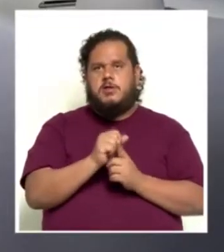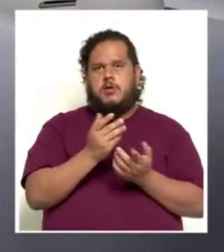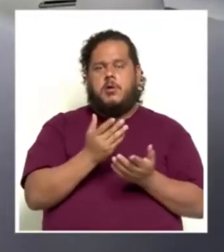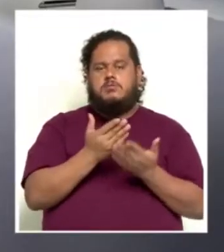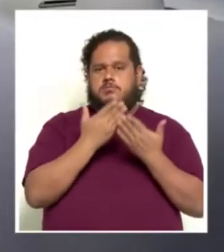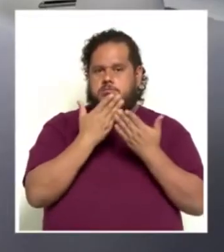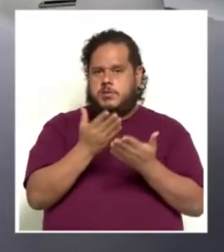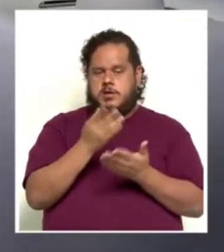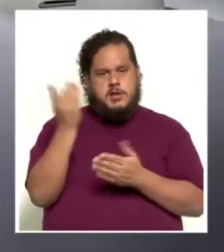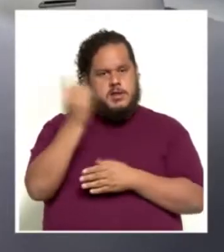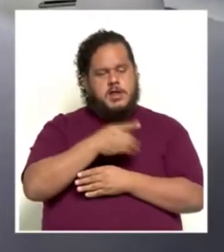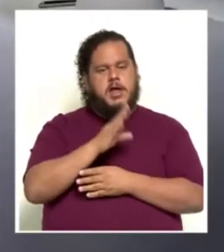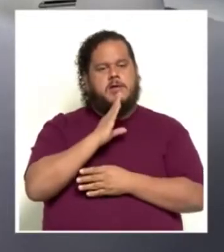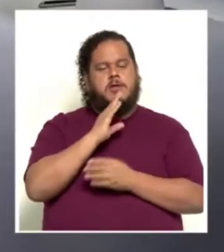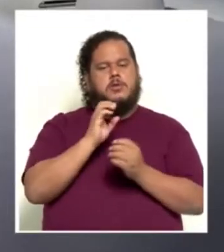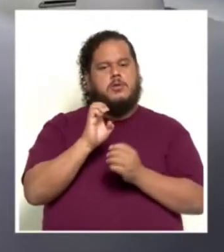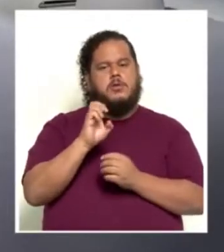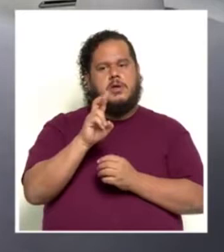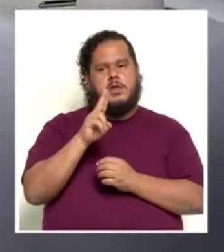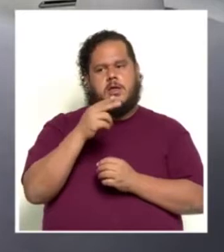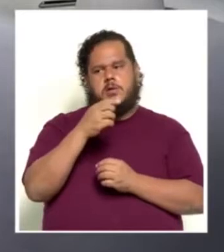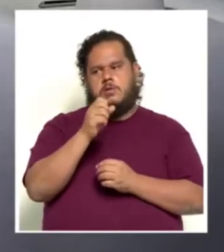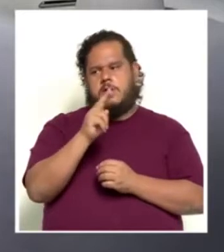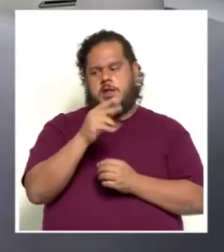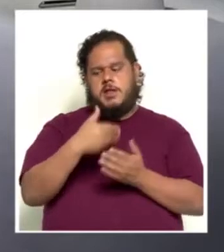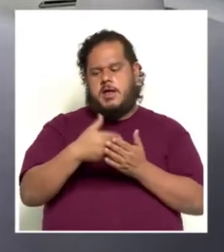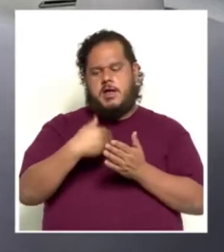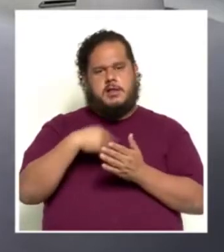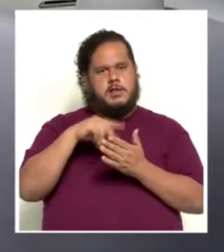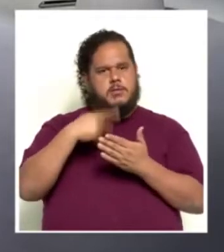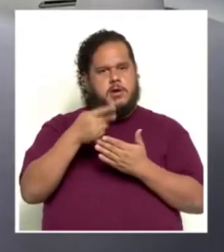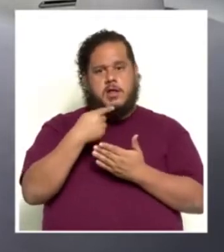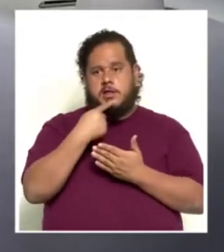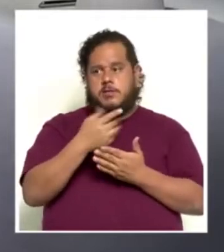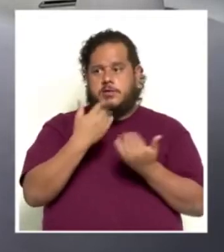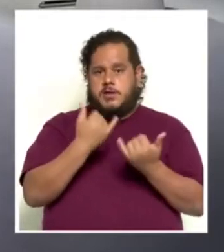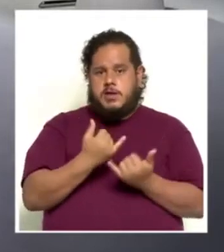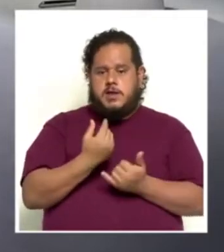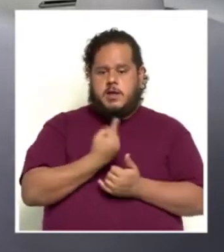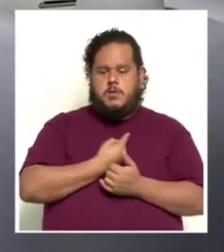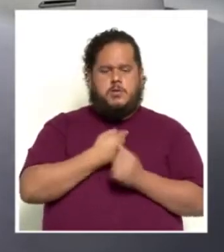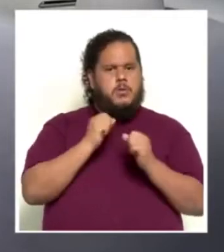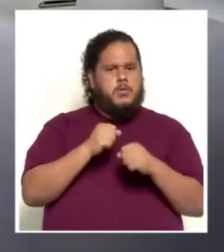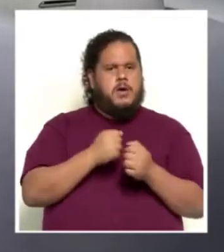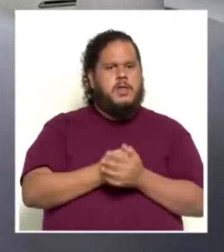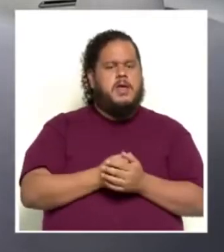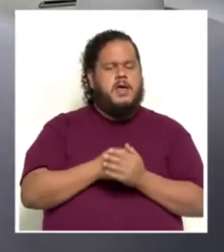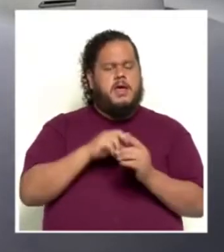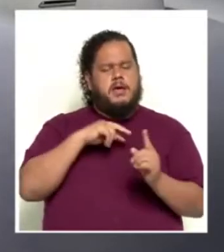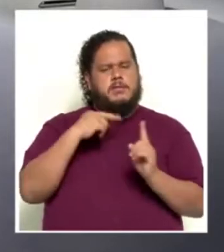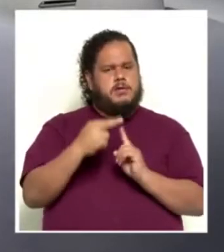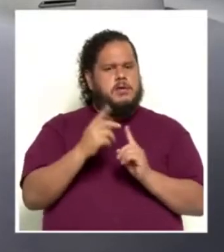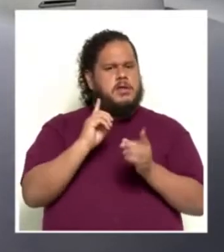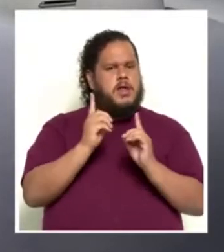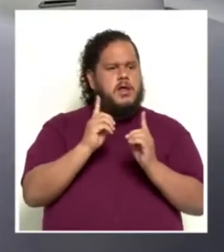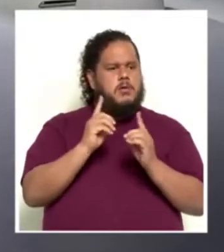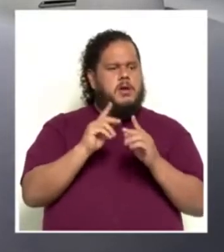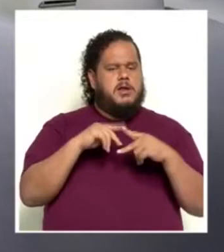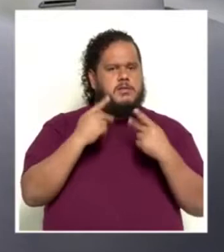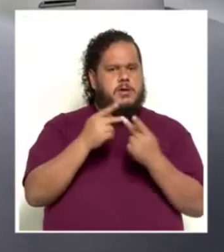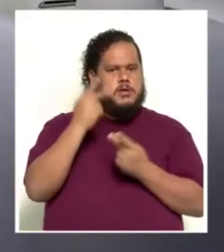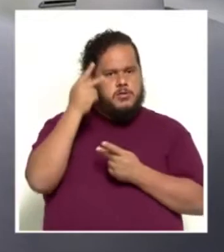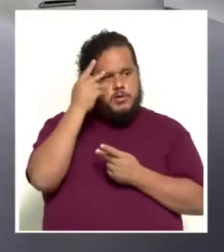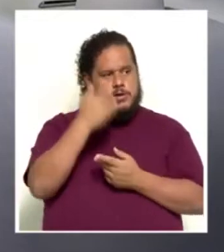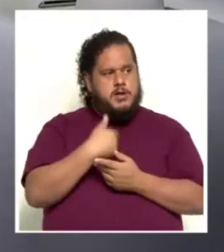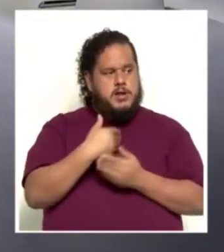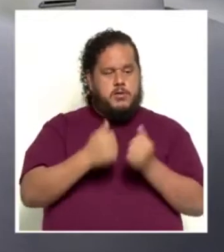del día. Conversando con Eugenia ahora antes del programa, mencionábamos que desde ya uno puede inclusive visualizar cuáles fracciones quizá